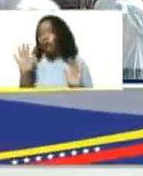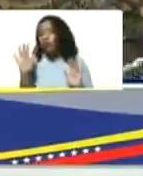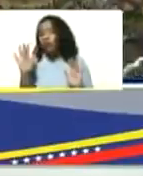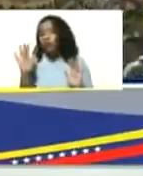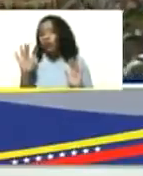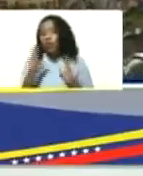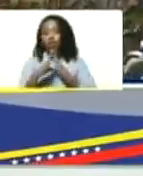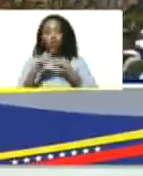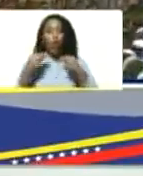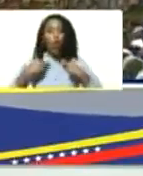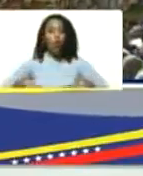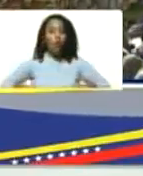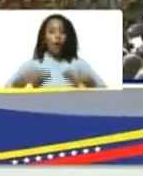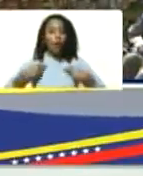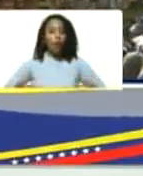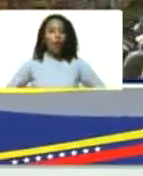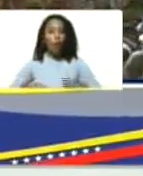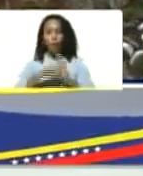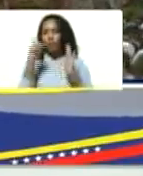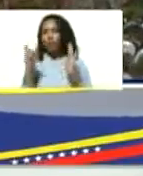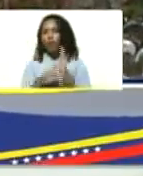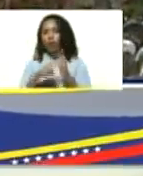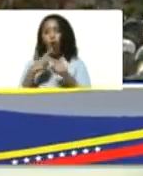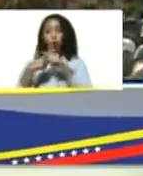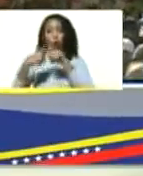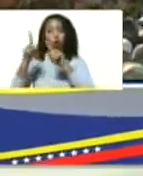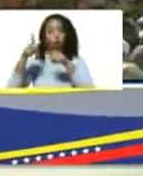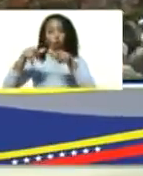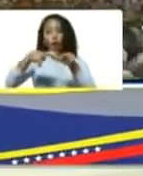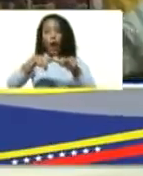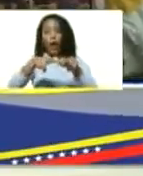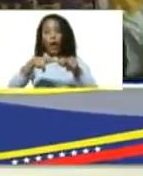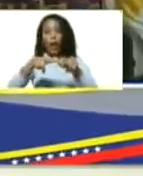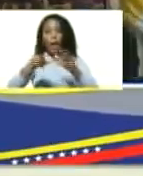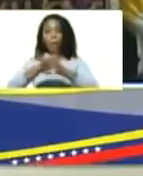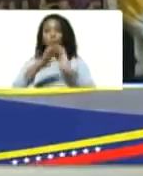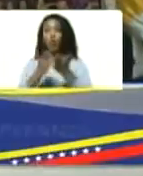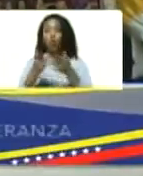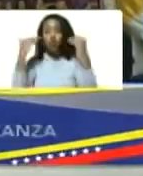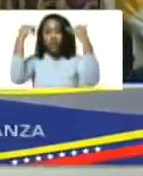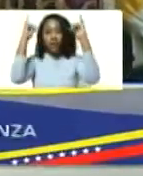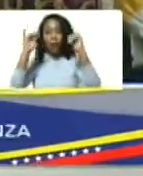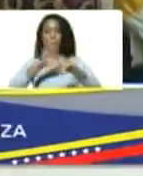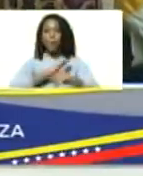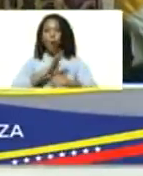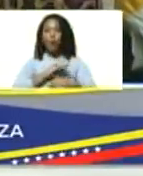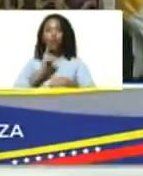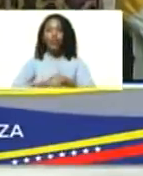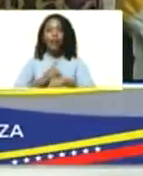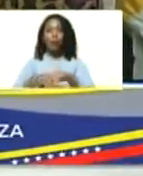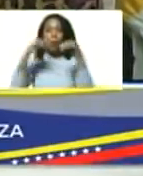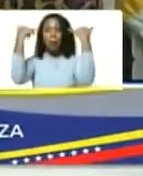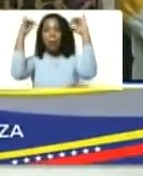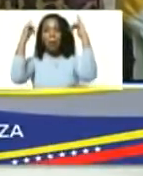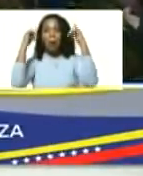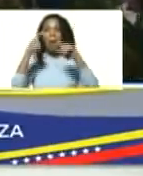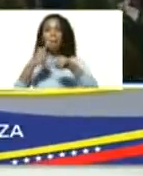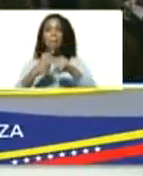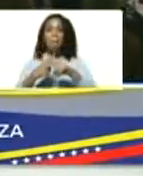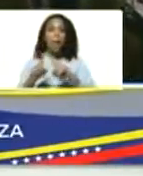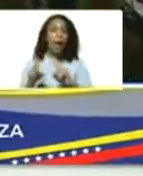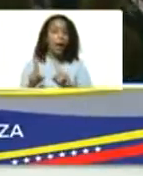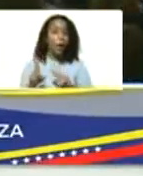humanidad en otras partes del mundo celebran sus propias épocas pero la